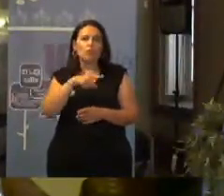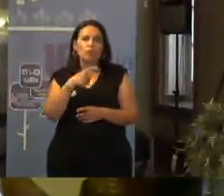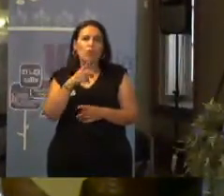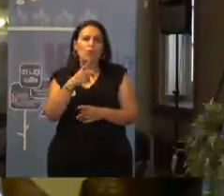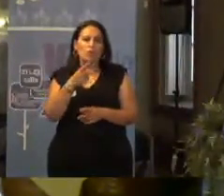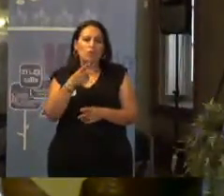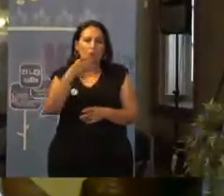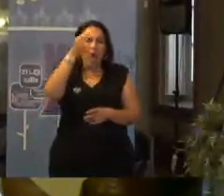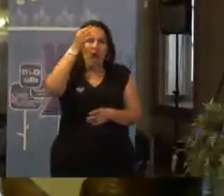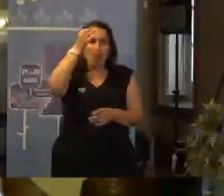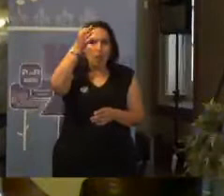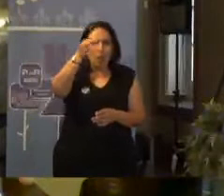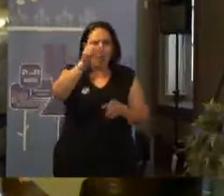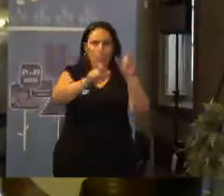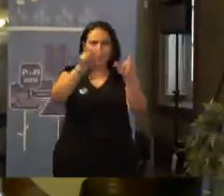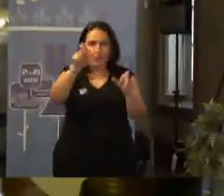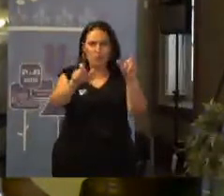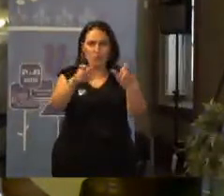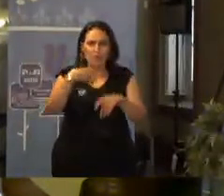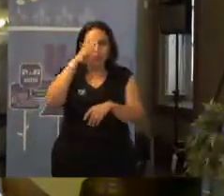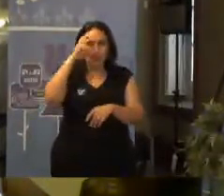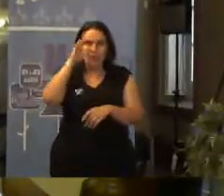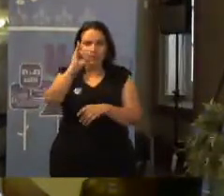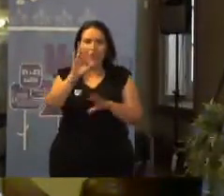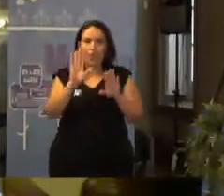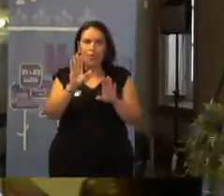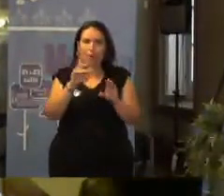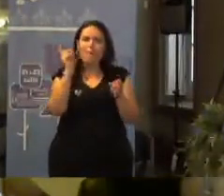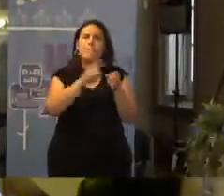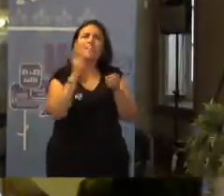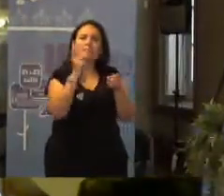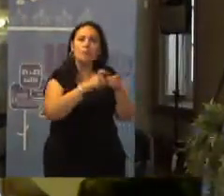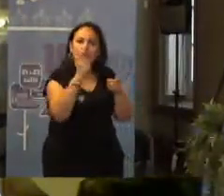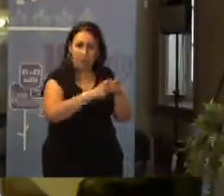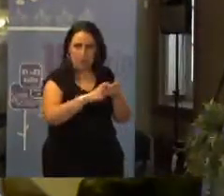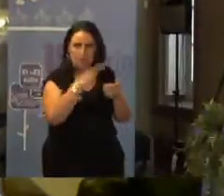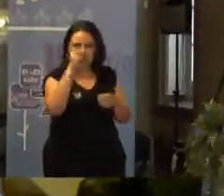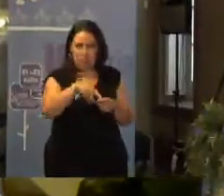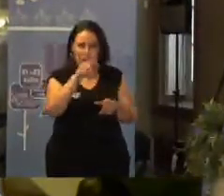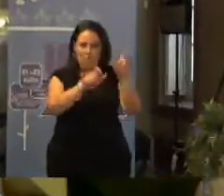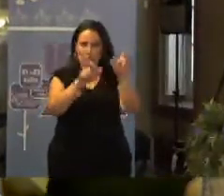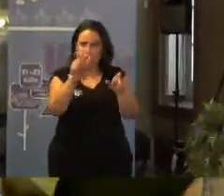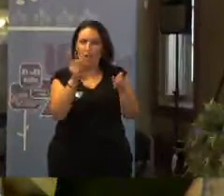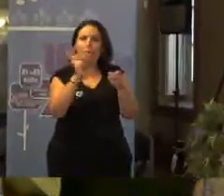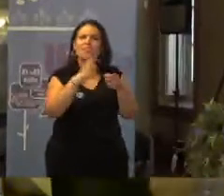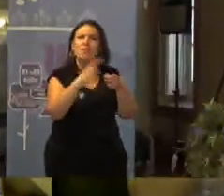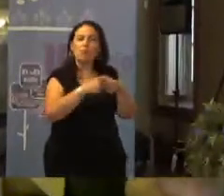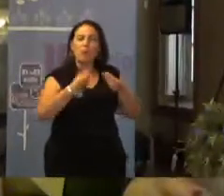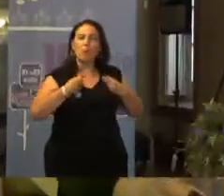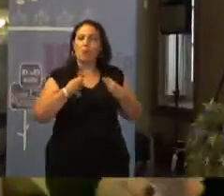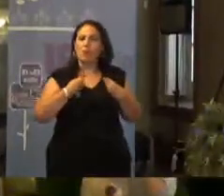pobo máis que escoitalo hai que selo, é dicir, hai que participar do pobo, hai que